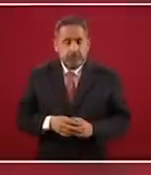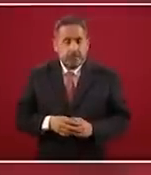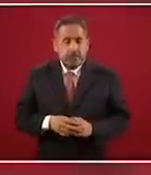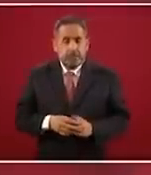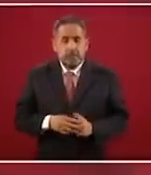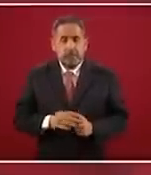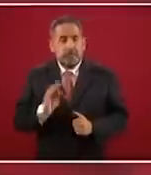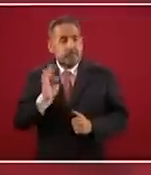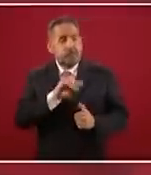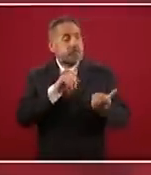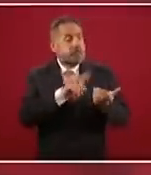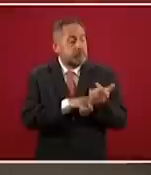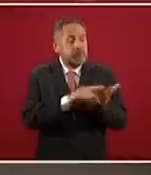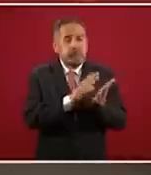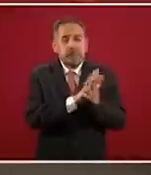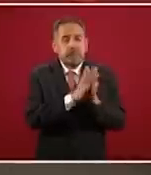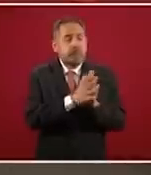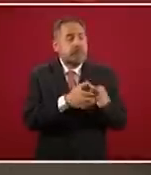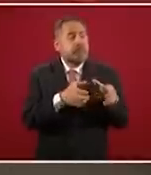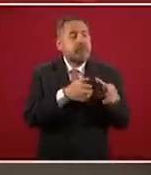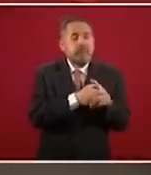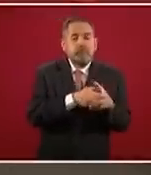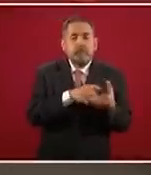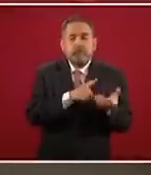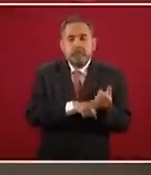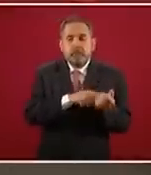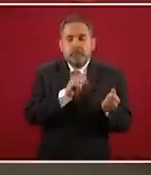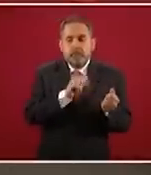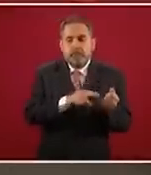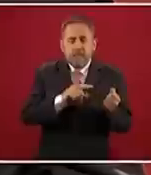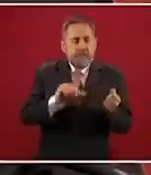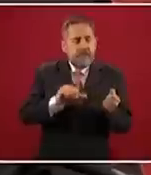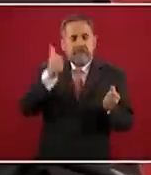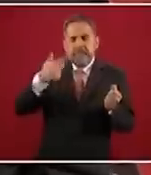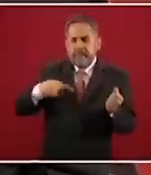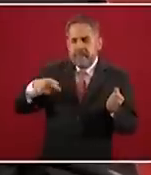estaban o no involucrados otros